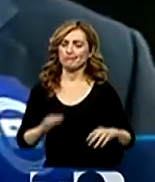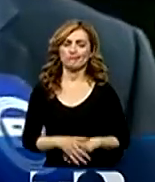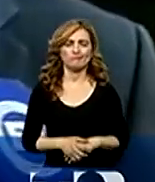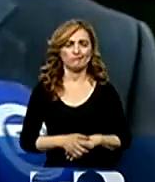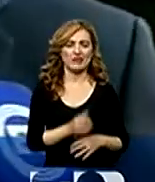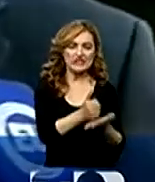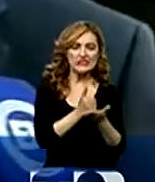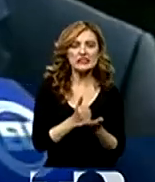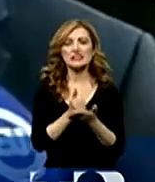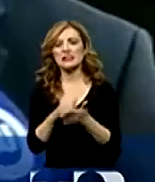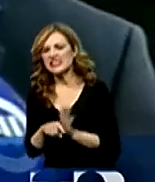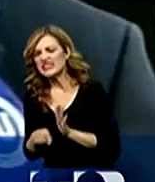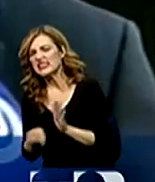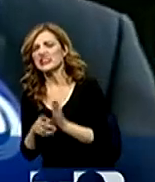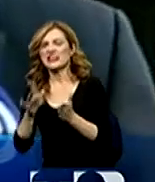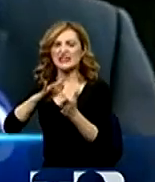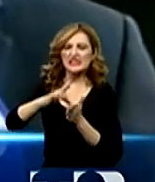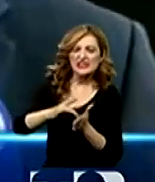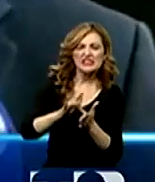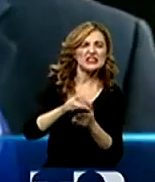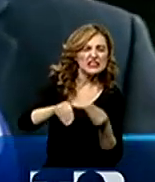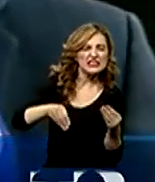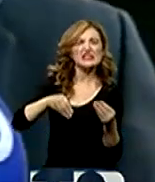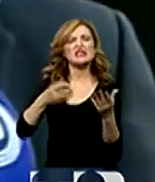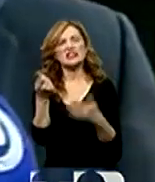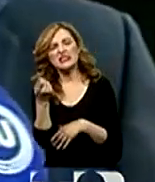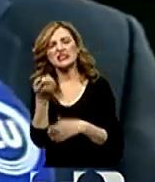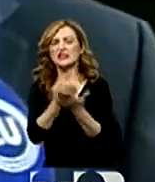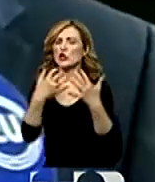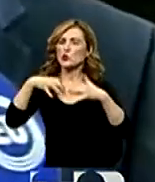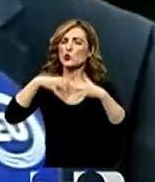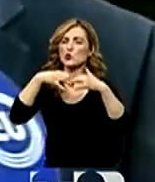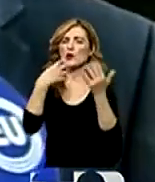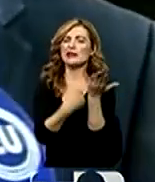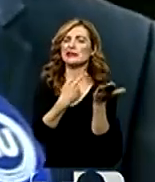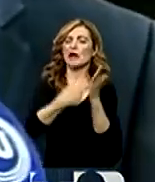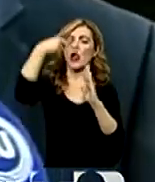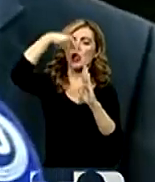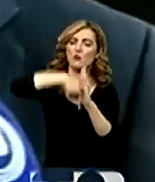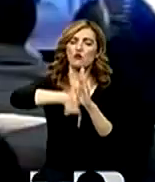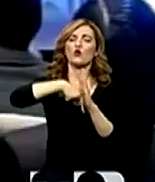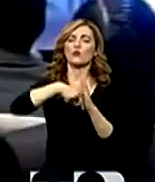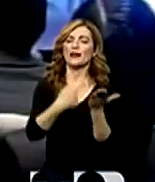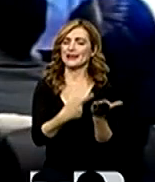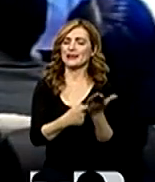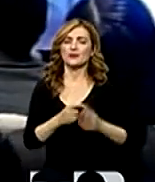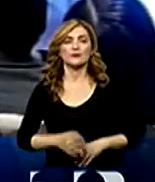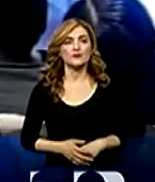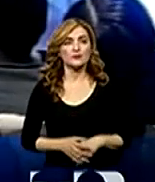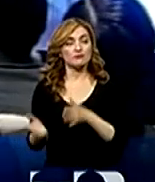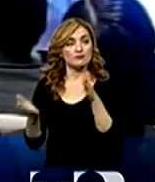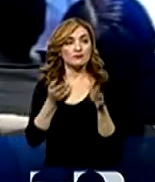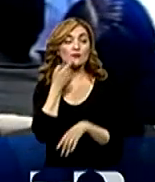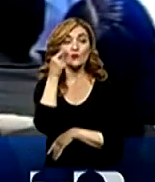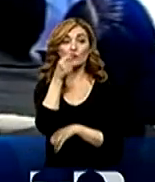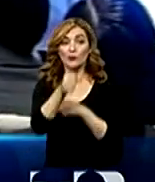algunos beneficios, tiene también algunos riesgos, por eso es importante analizarlo a profundidad, pero está en carpeta este momento. El funcionario aseguró también